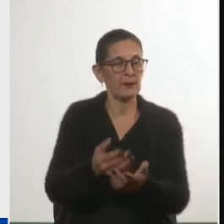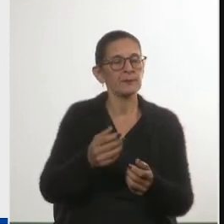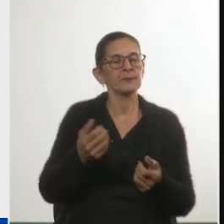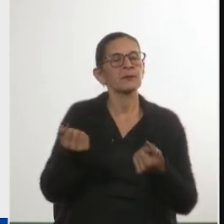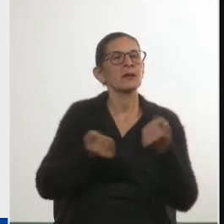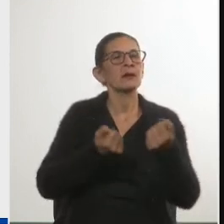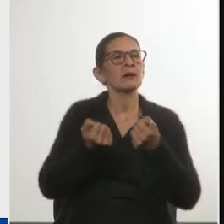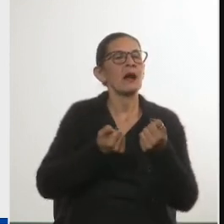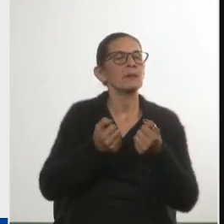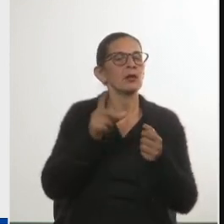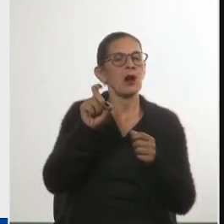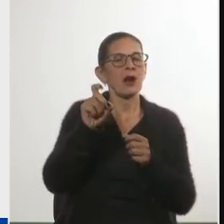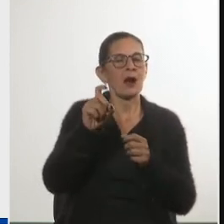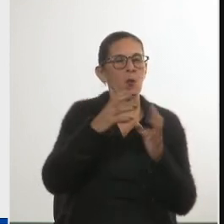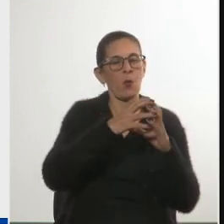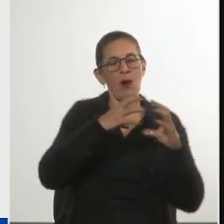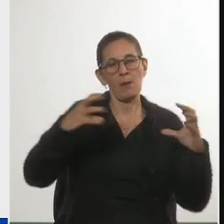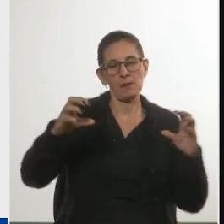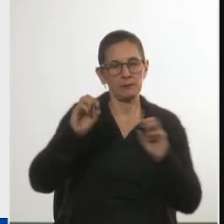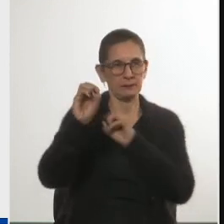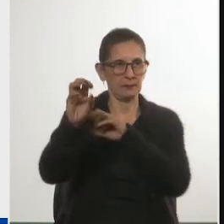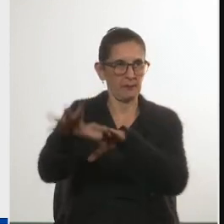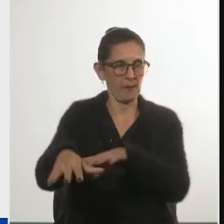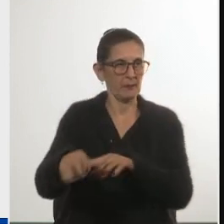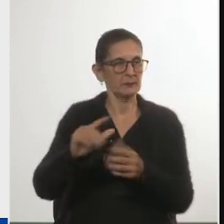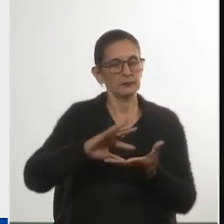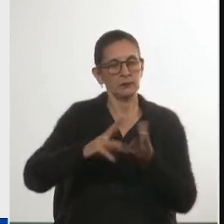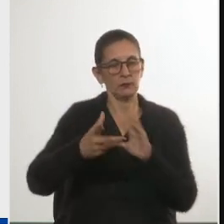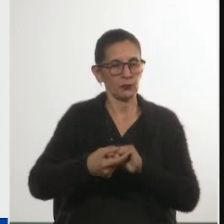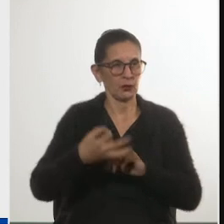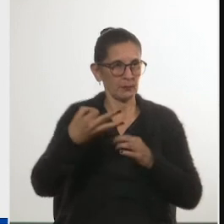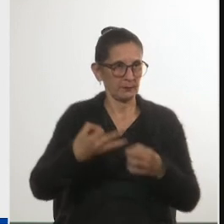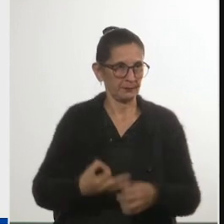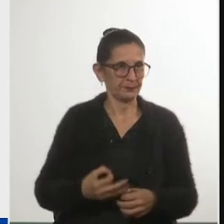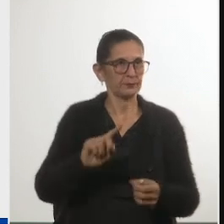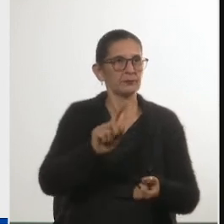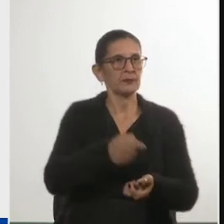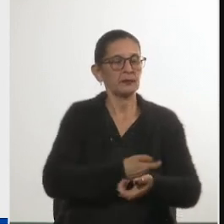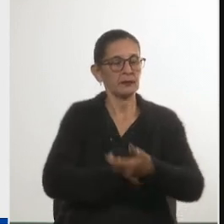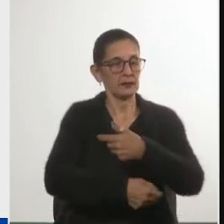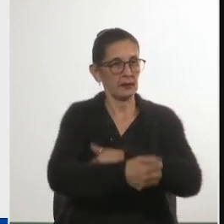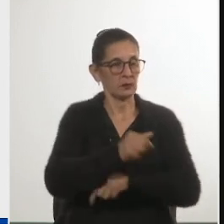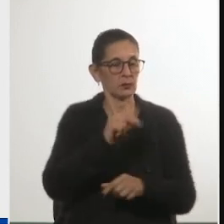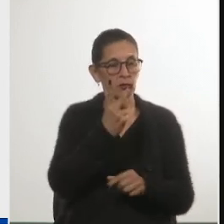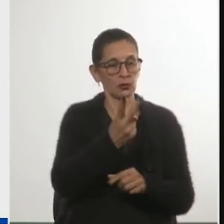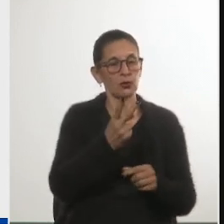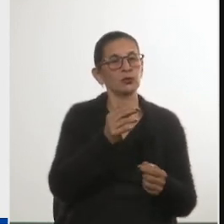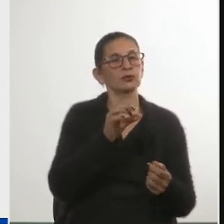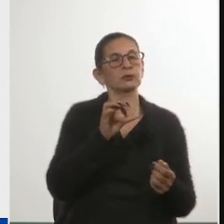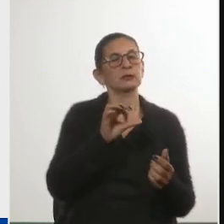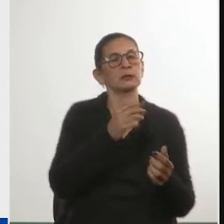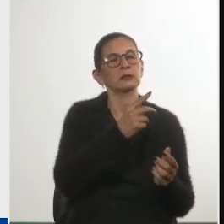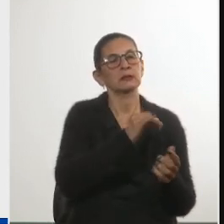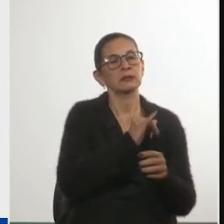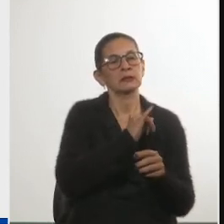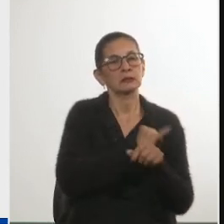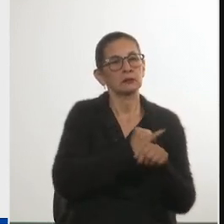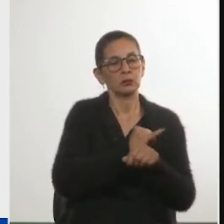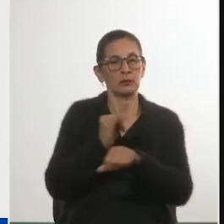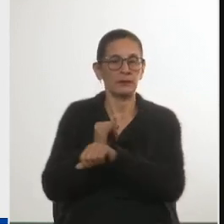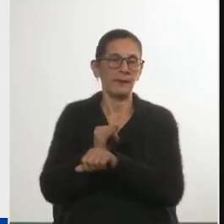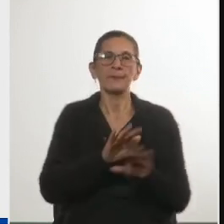camiones cisternas el agua de forma oportuna. Los servicios de hemodiálisis de agudos de 2 instituciones de Montevideo dispararon